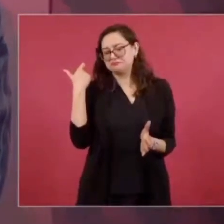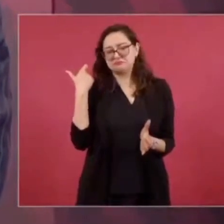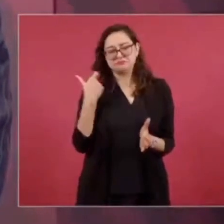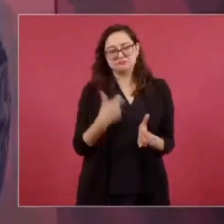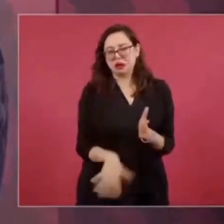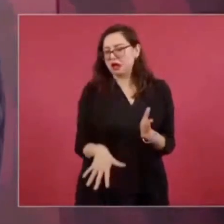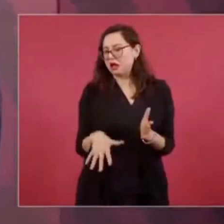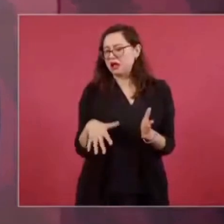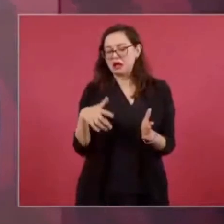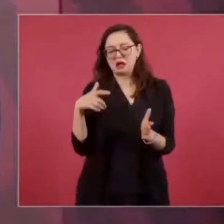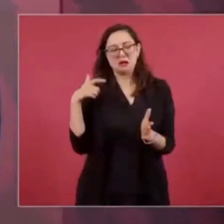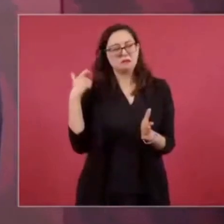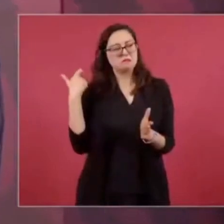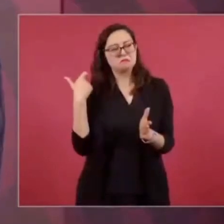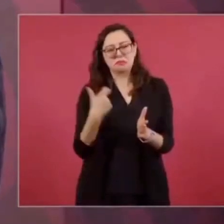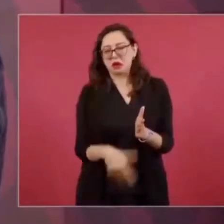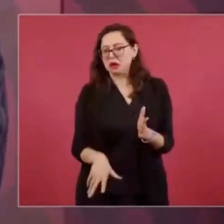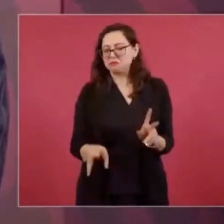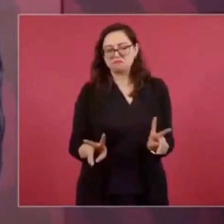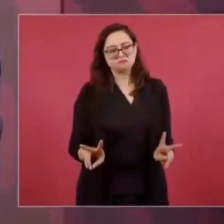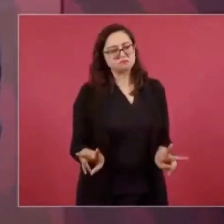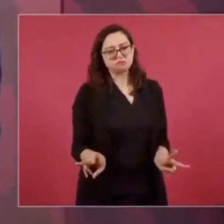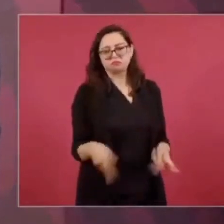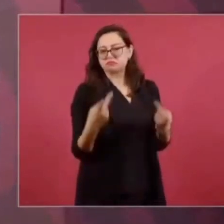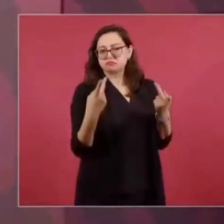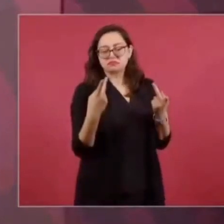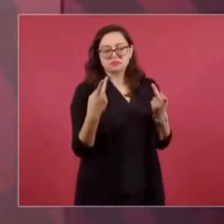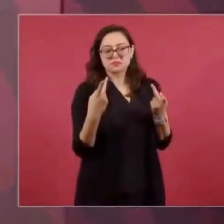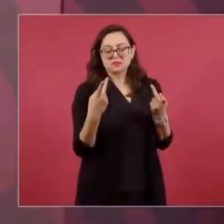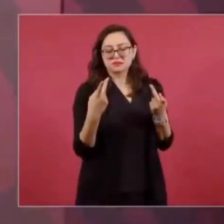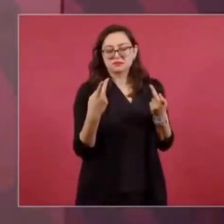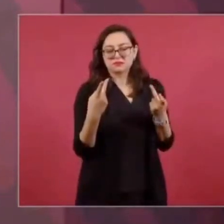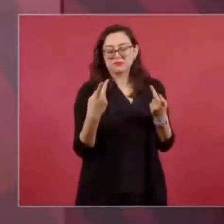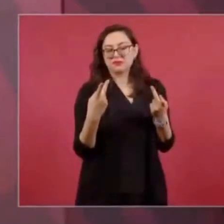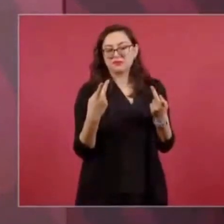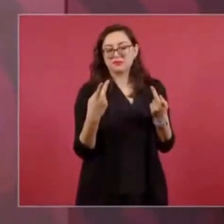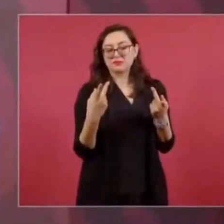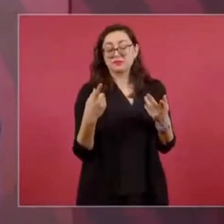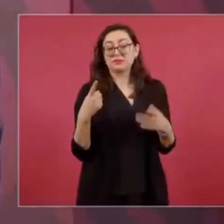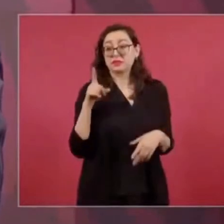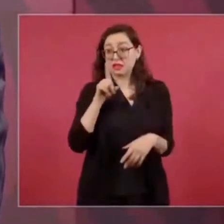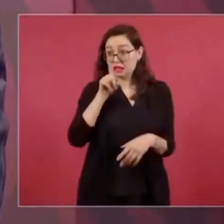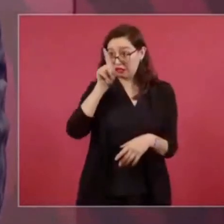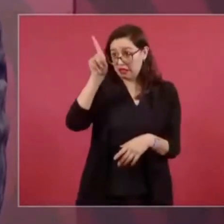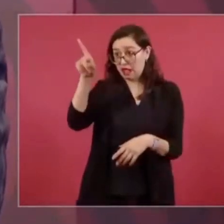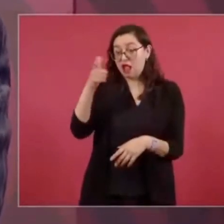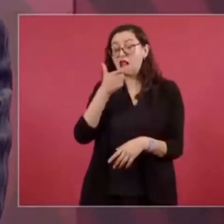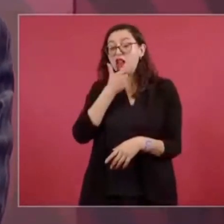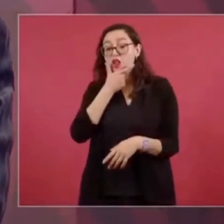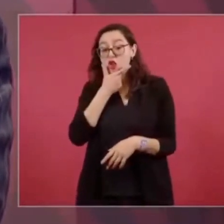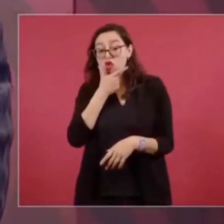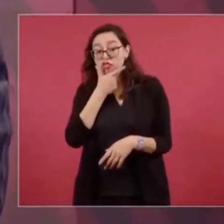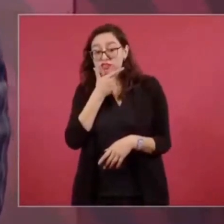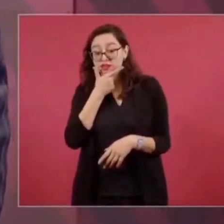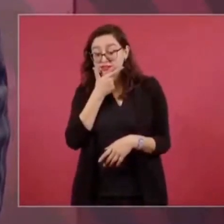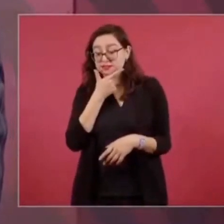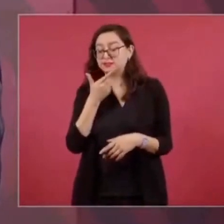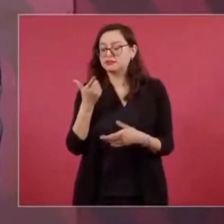muy bajos. En la bolsa de Londres, las